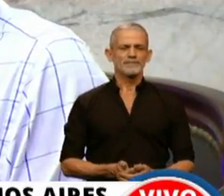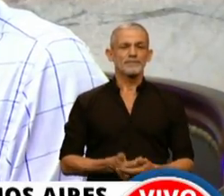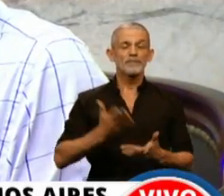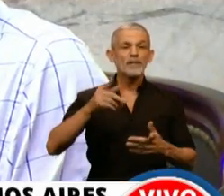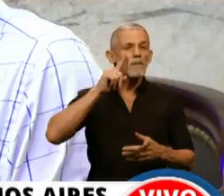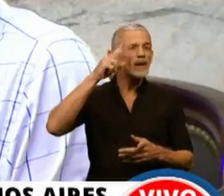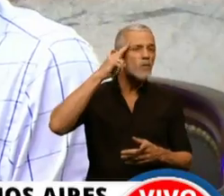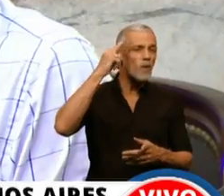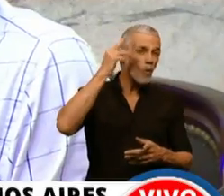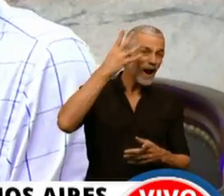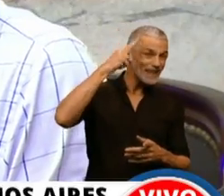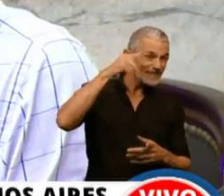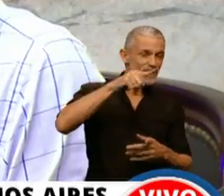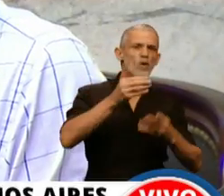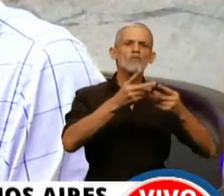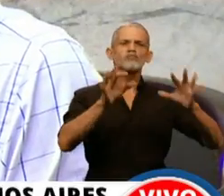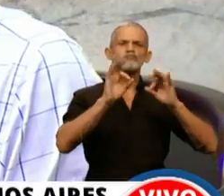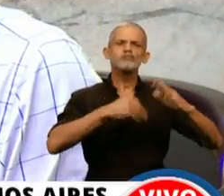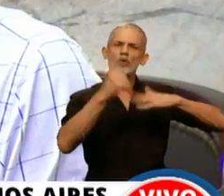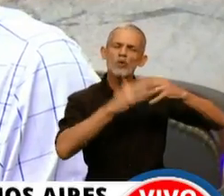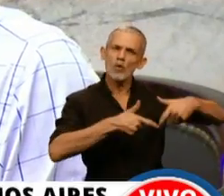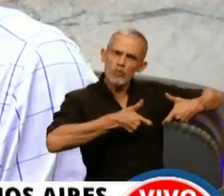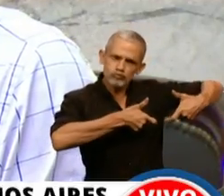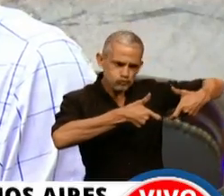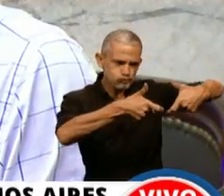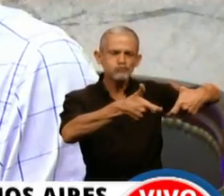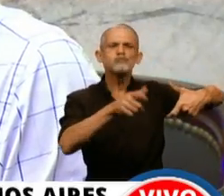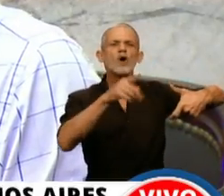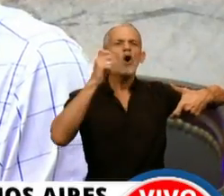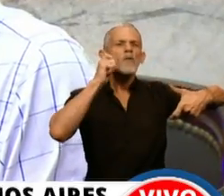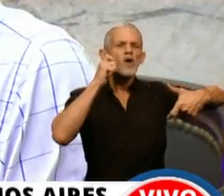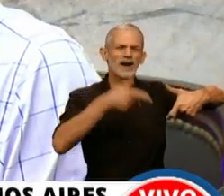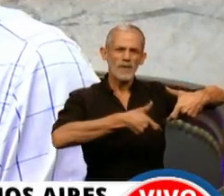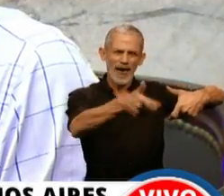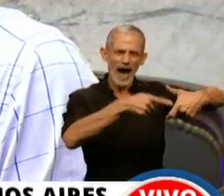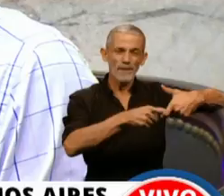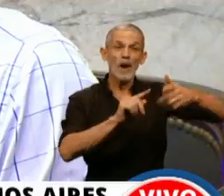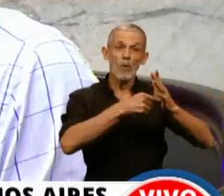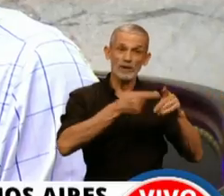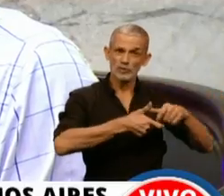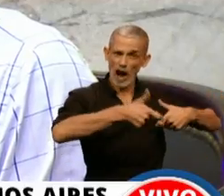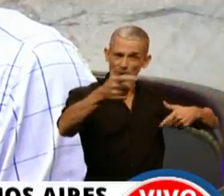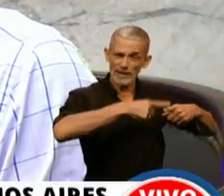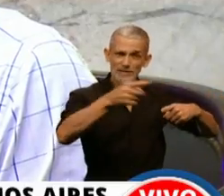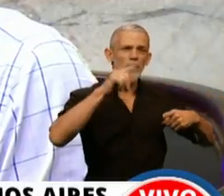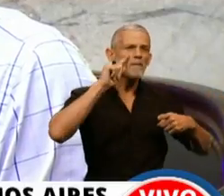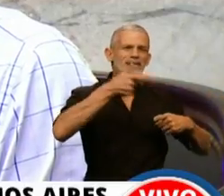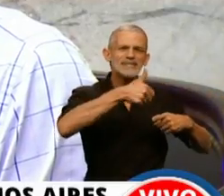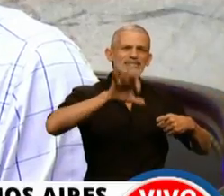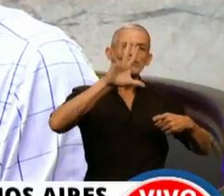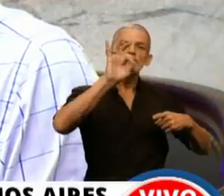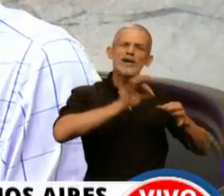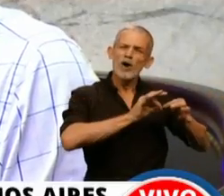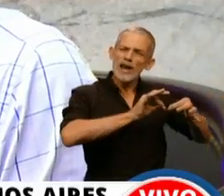en 1949 se culminó la construcción del gasoducto comodoro rivadavia buenos aires- mil 605